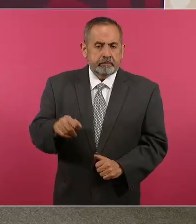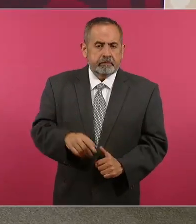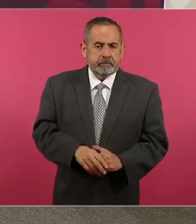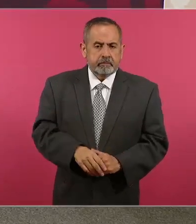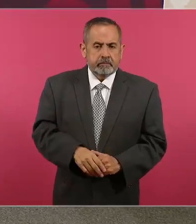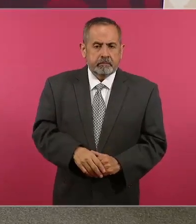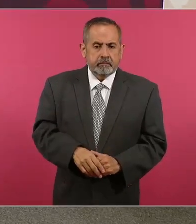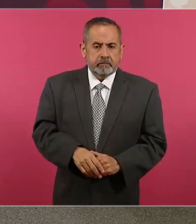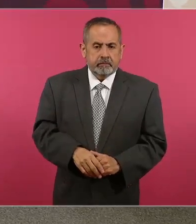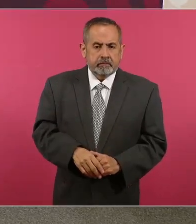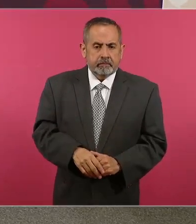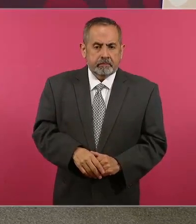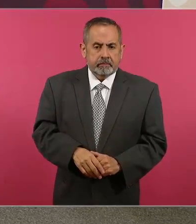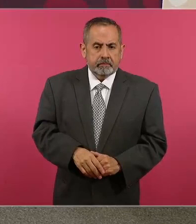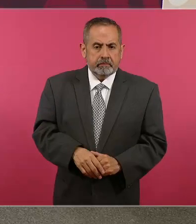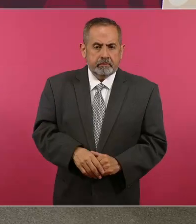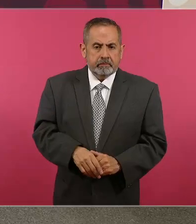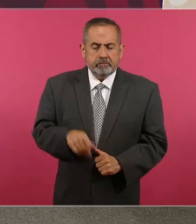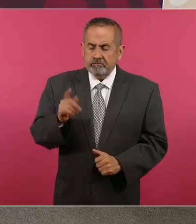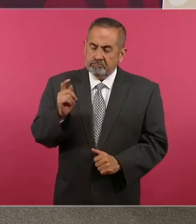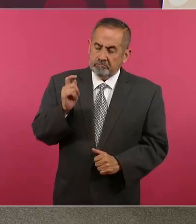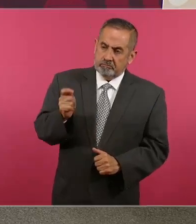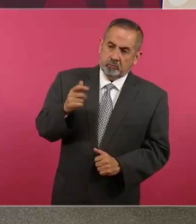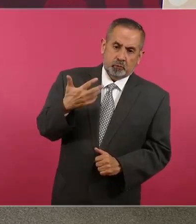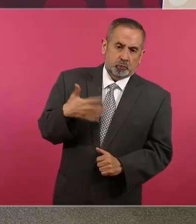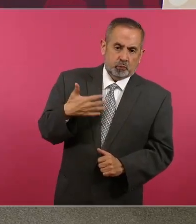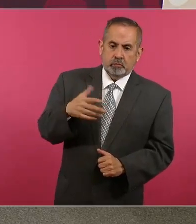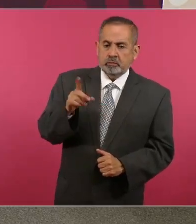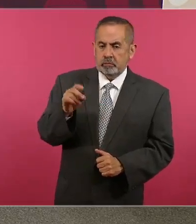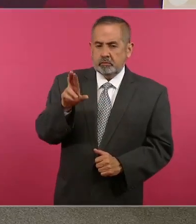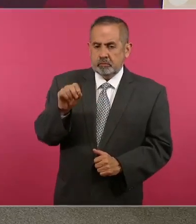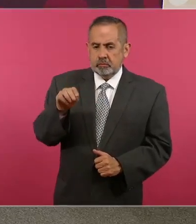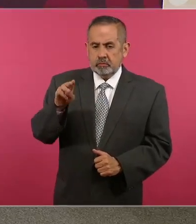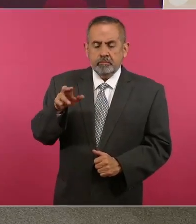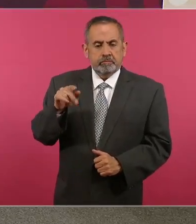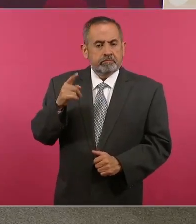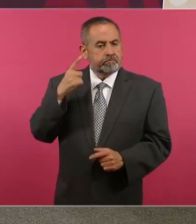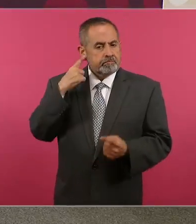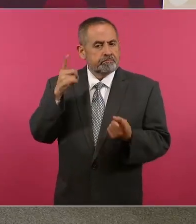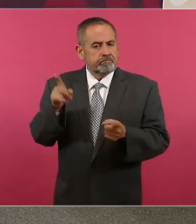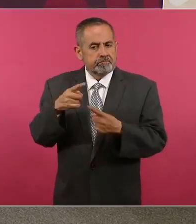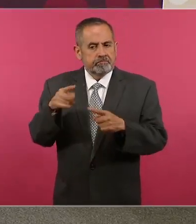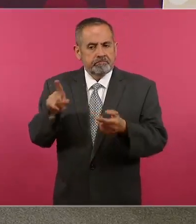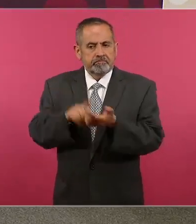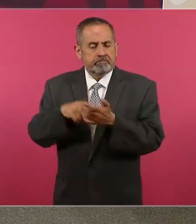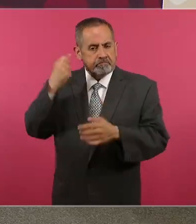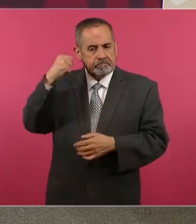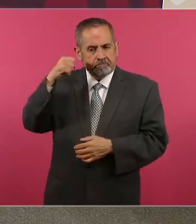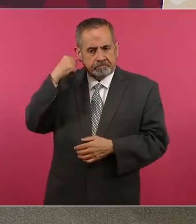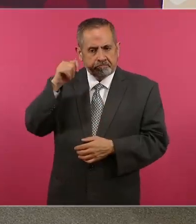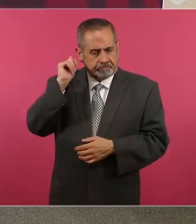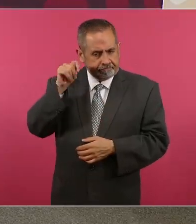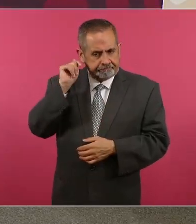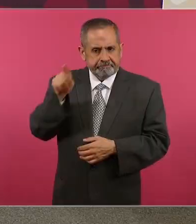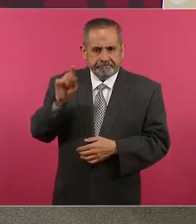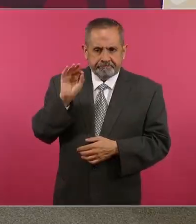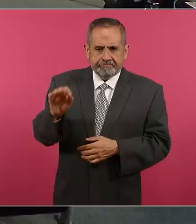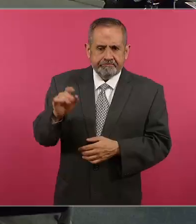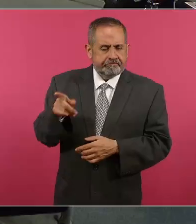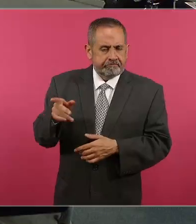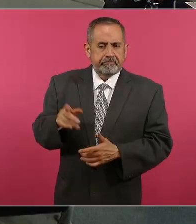sí, que es un símbolo de la música de Tabasco.